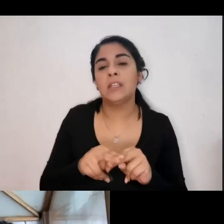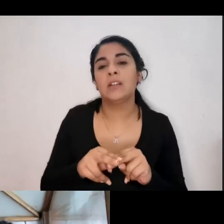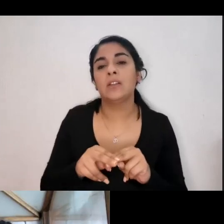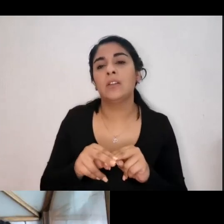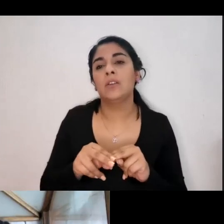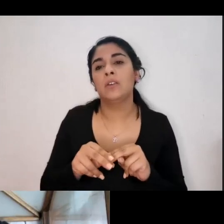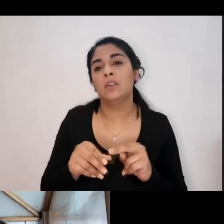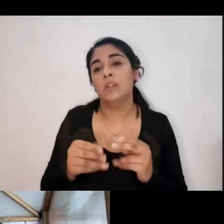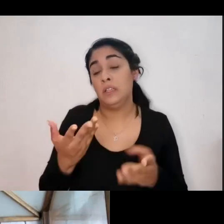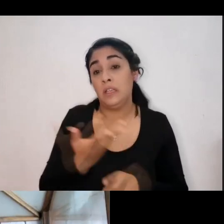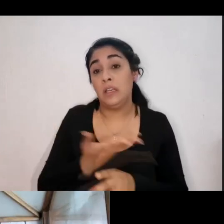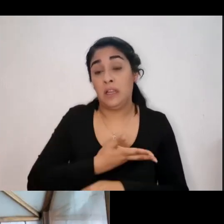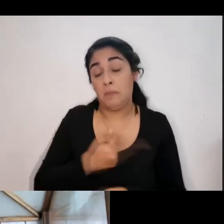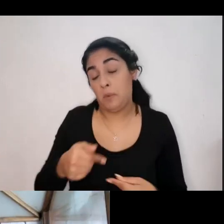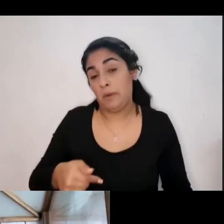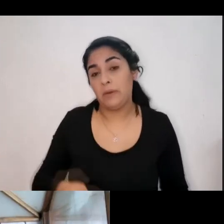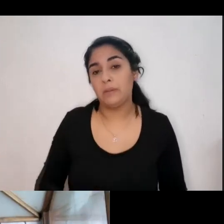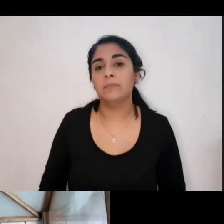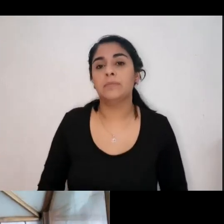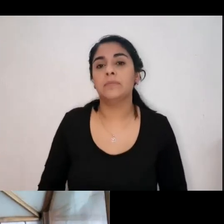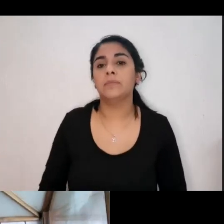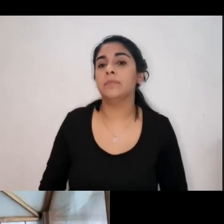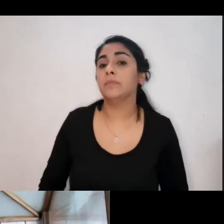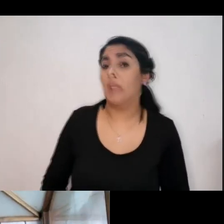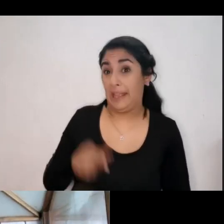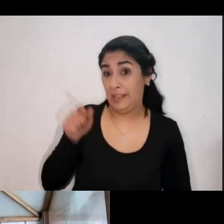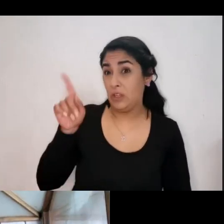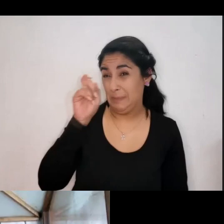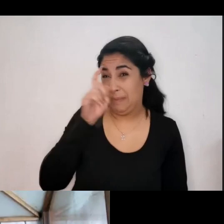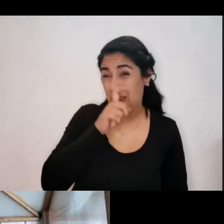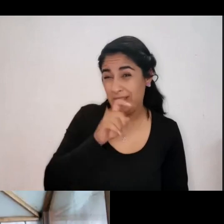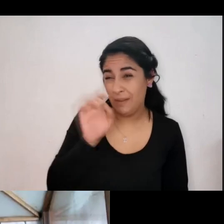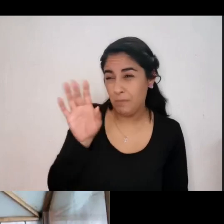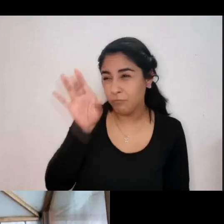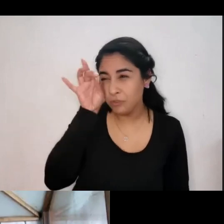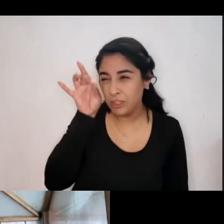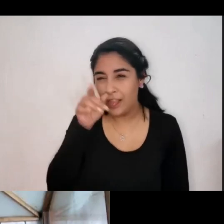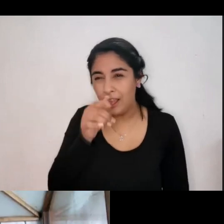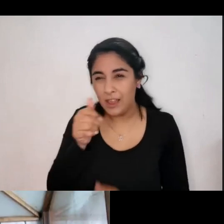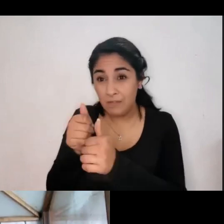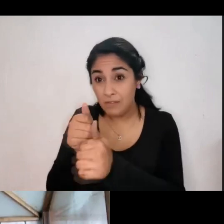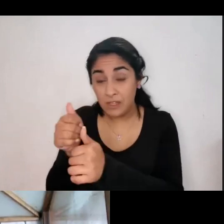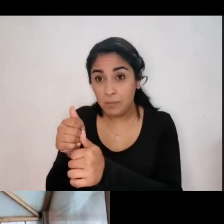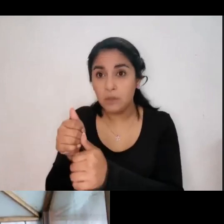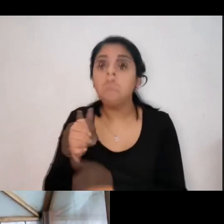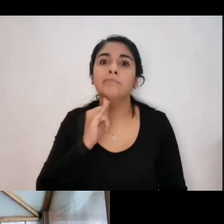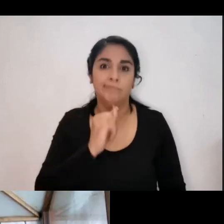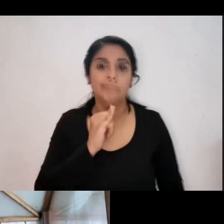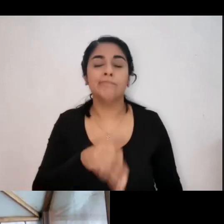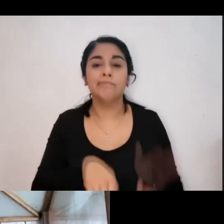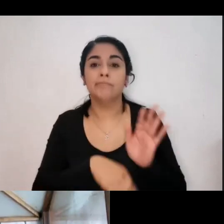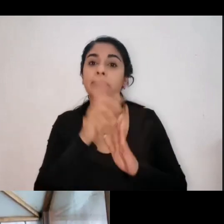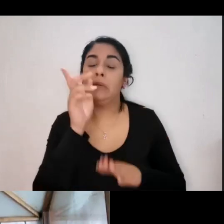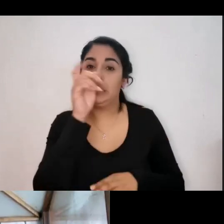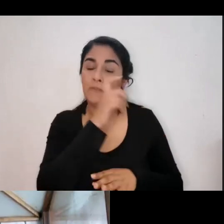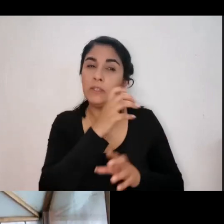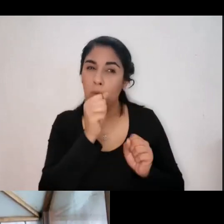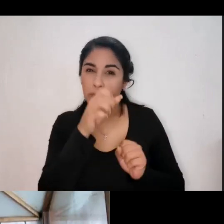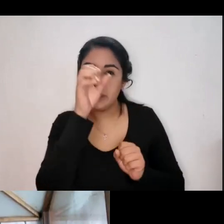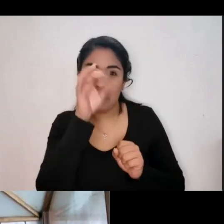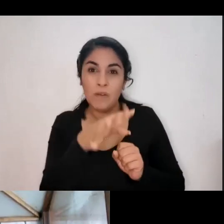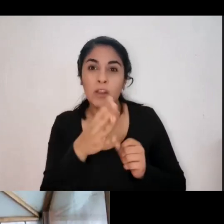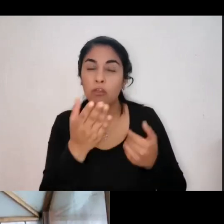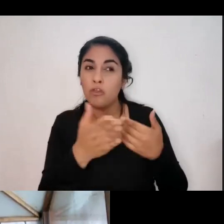tenemos. Pero Entonces, eso hace más complejo hacerle el seguimiento. hace mucho más complejo. Por